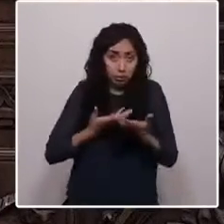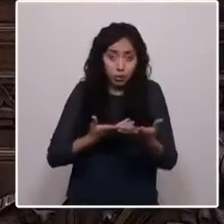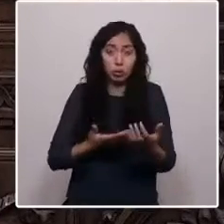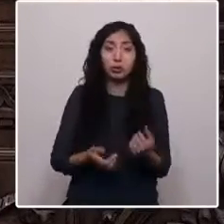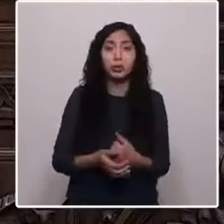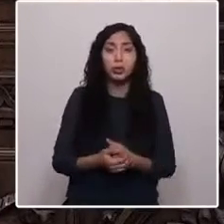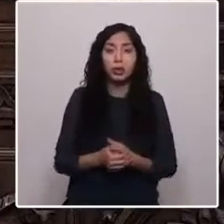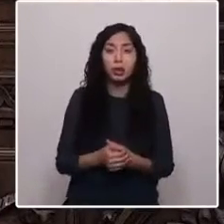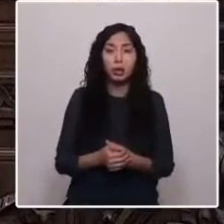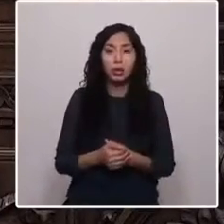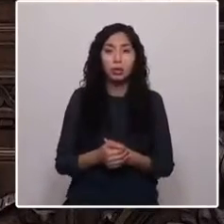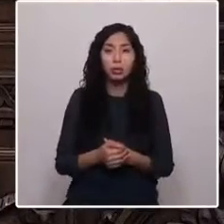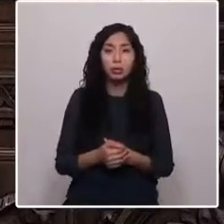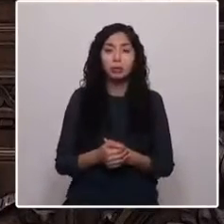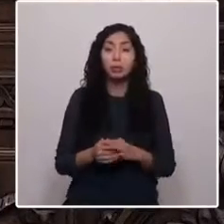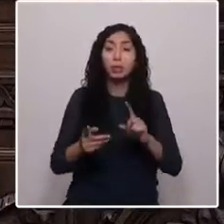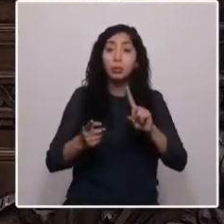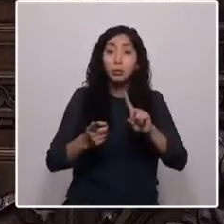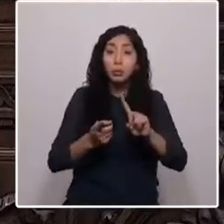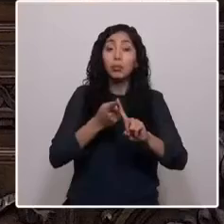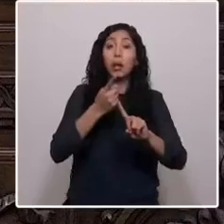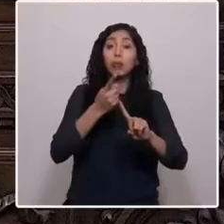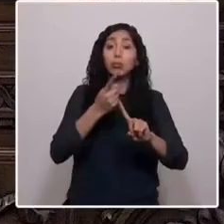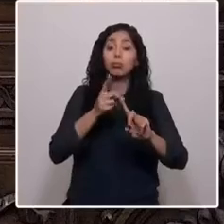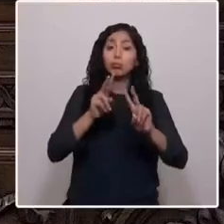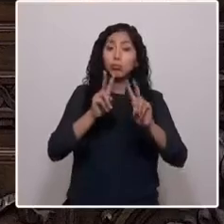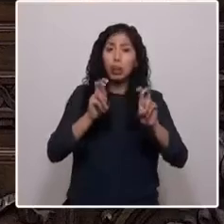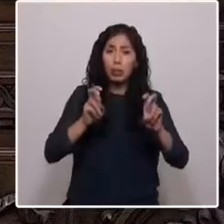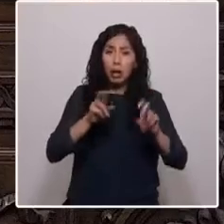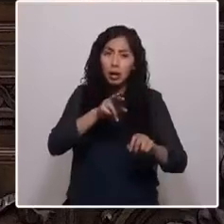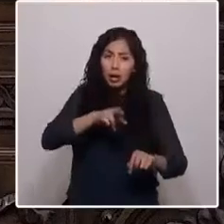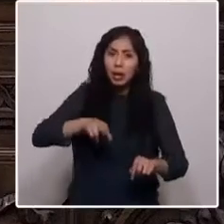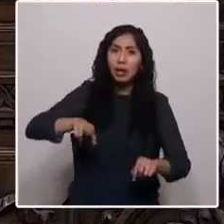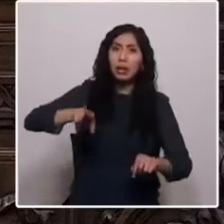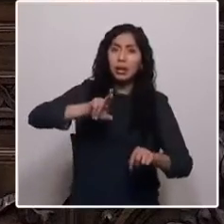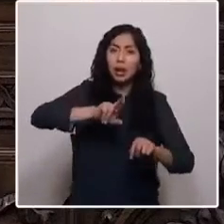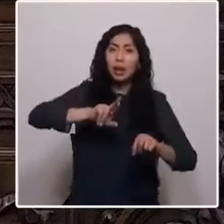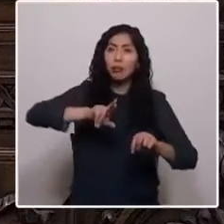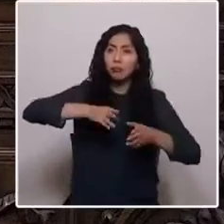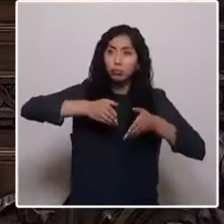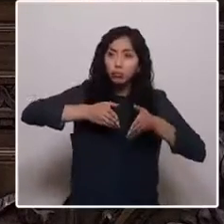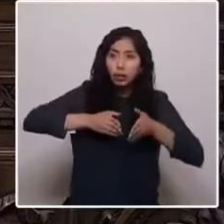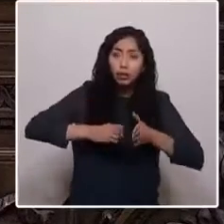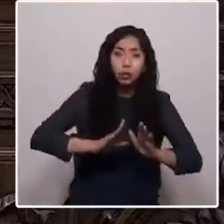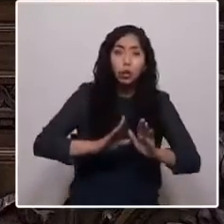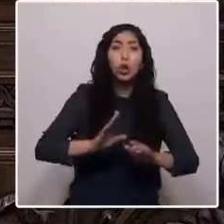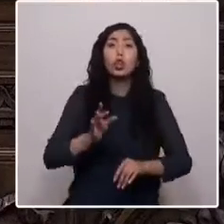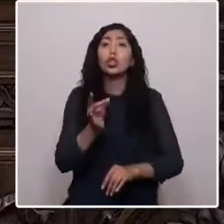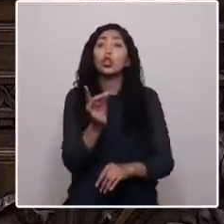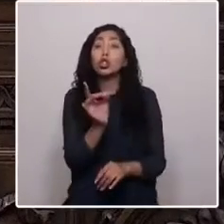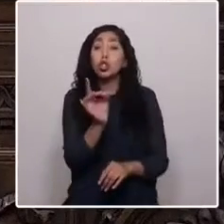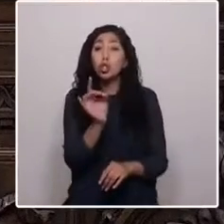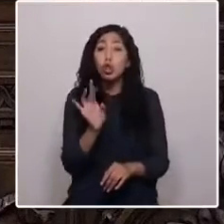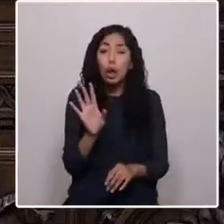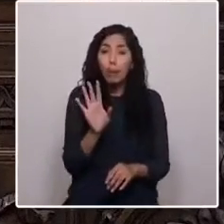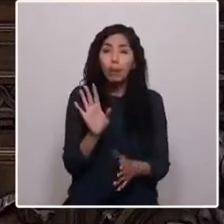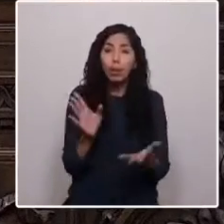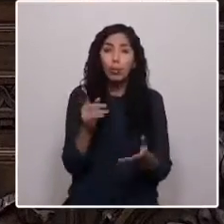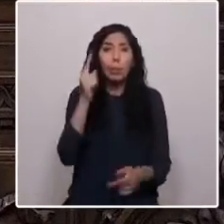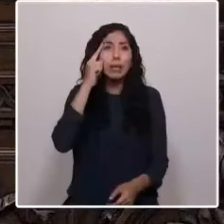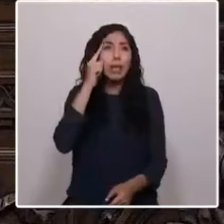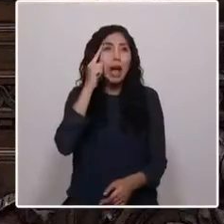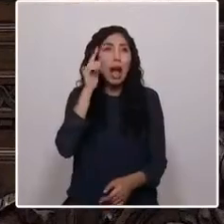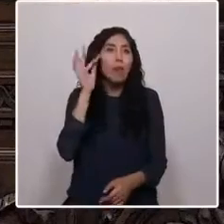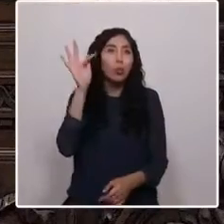Primero, el camino de la refundación no solo es arrogante y utópico,